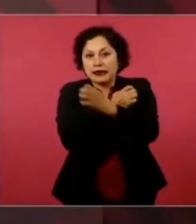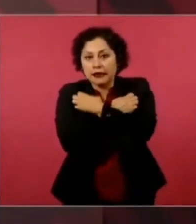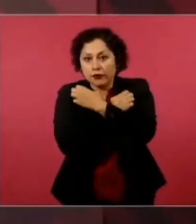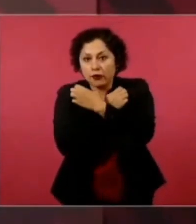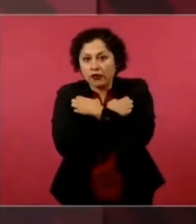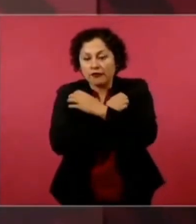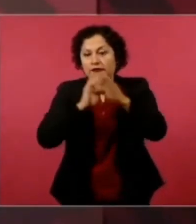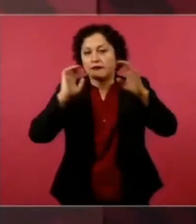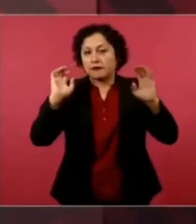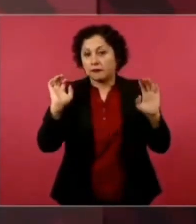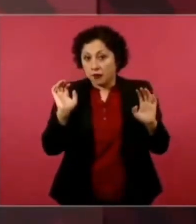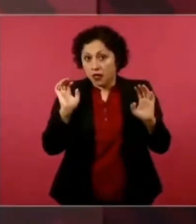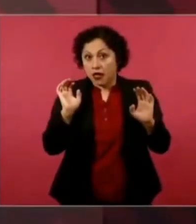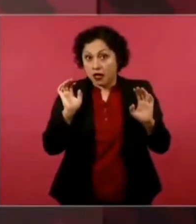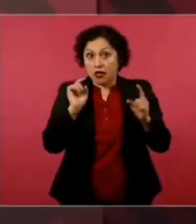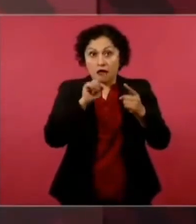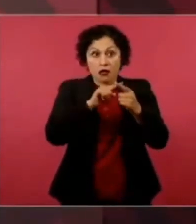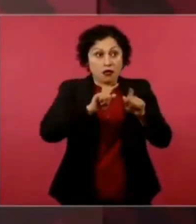el